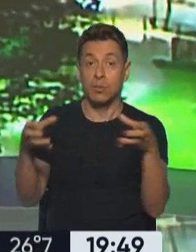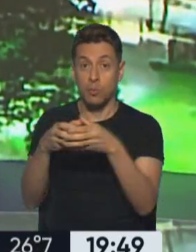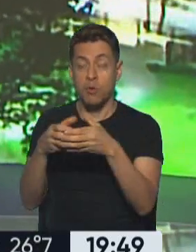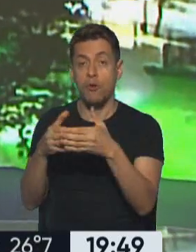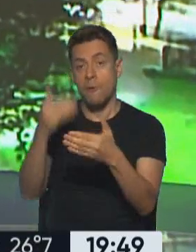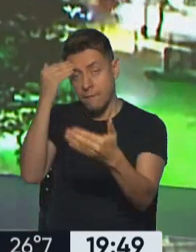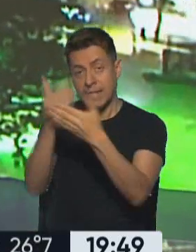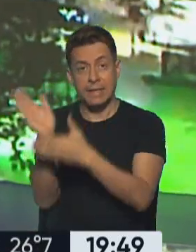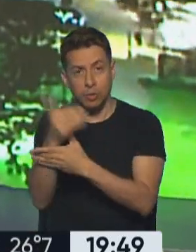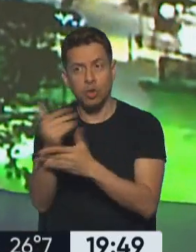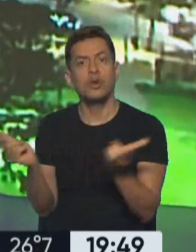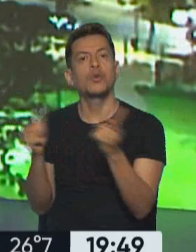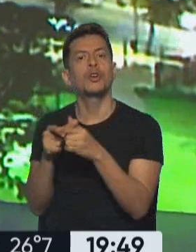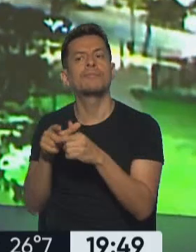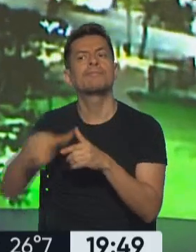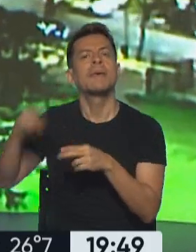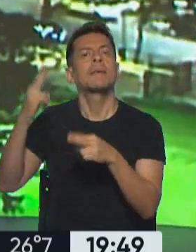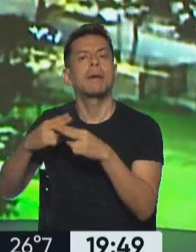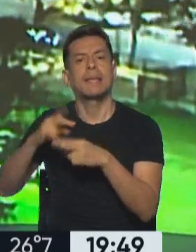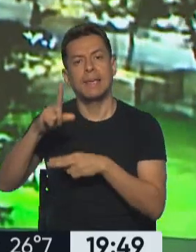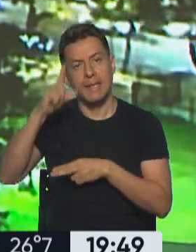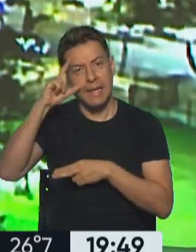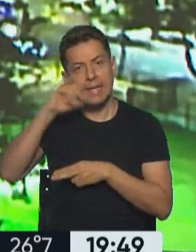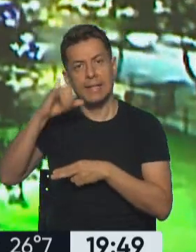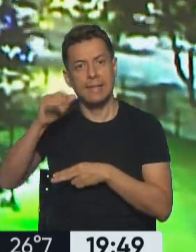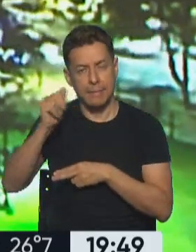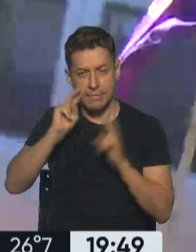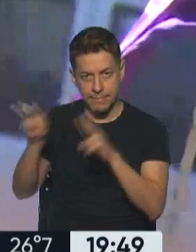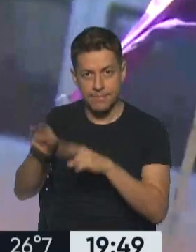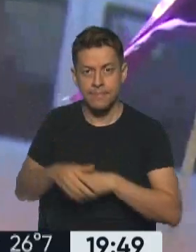un encuentro fue en Parque Lezama, esto sucedió.